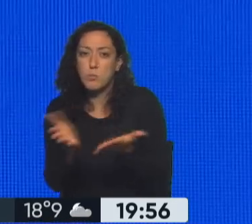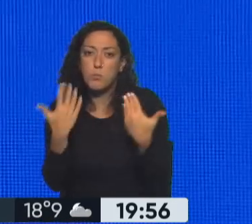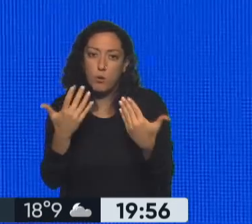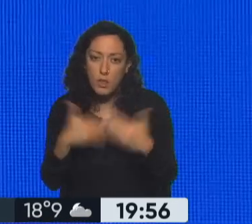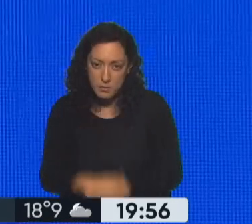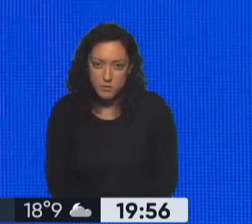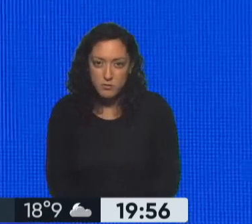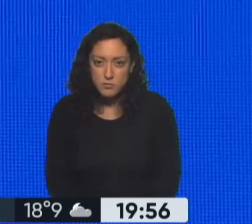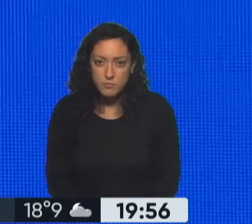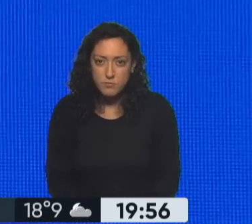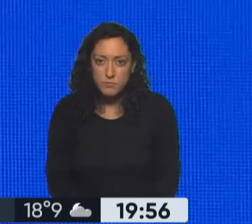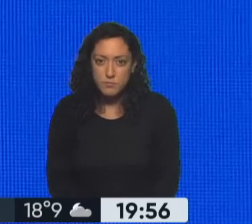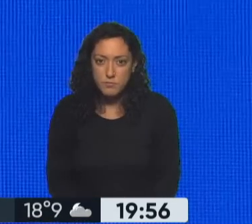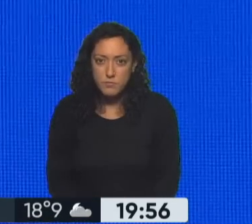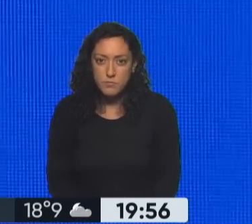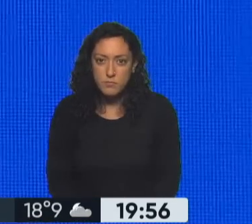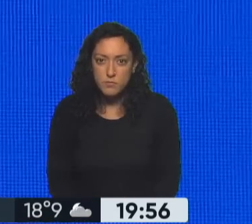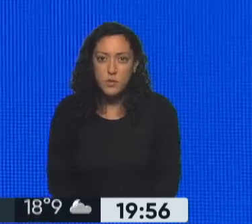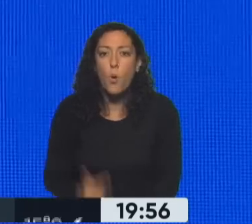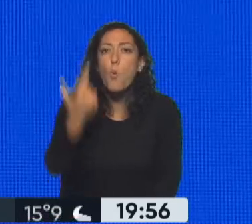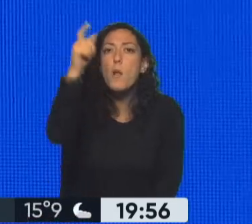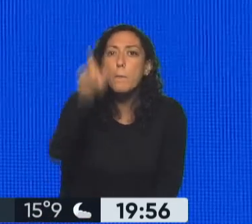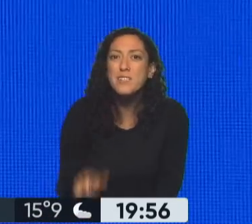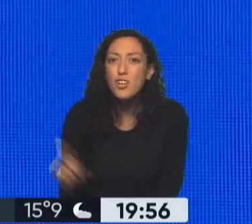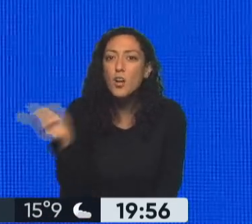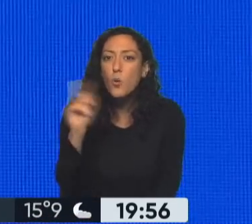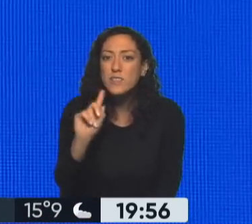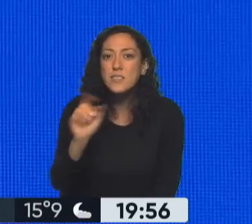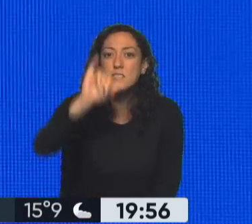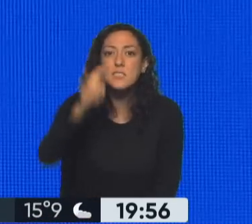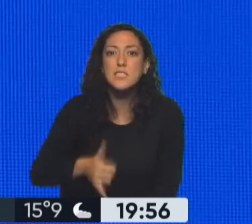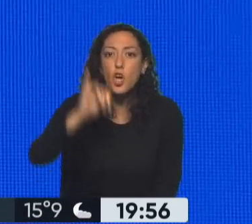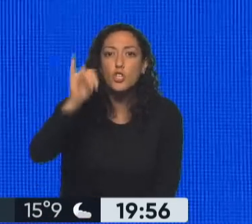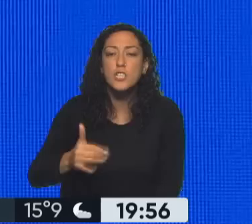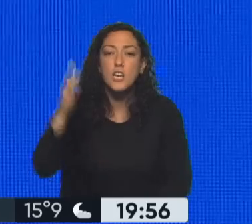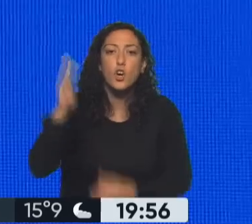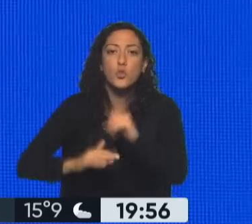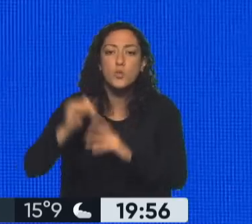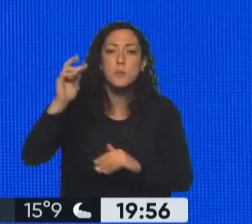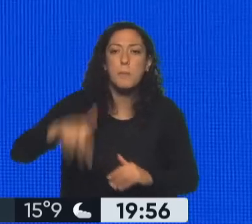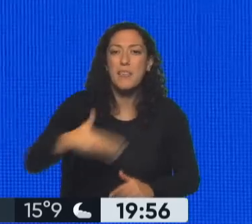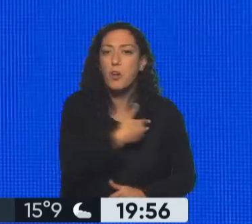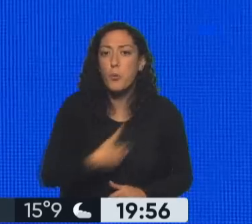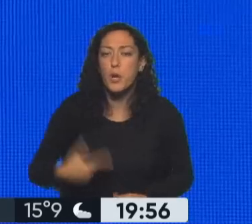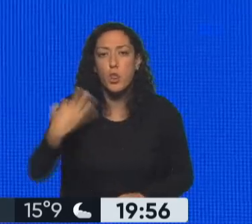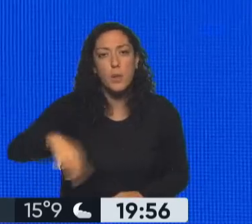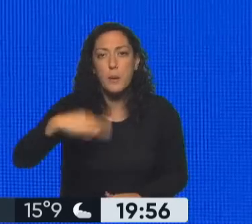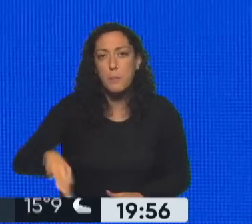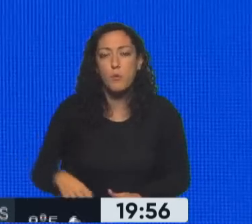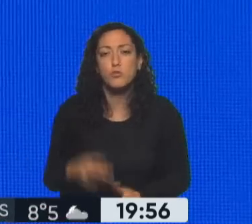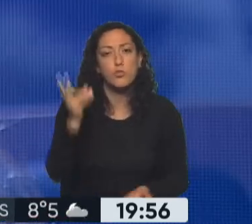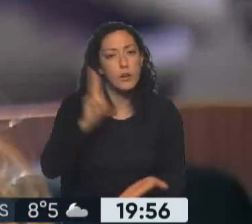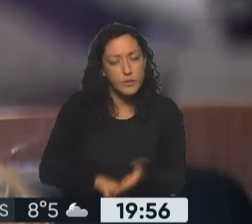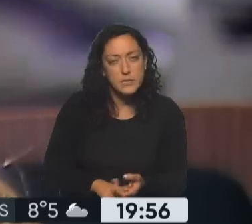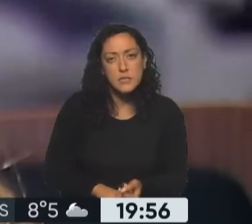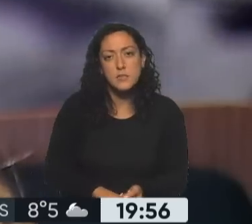Corrida cambiaria, no se trata de una persona, es necesario volver a construir programas de gobierno, es necesario